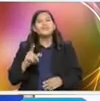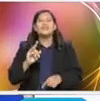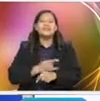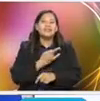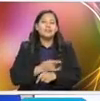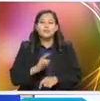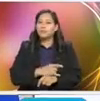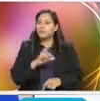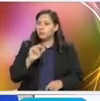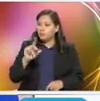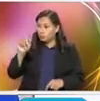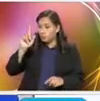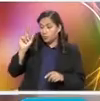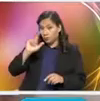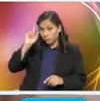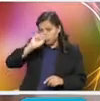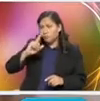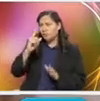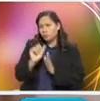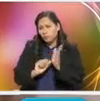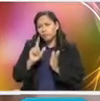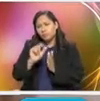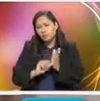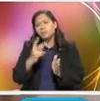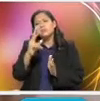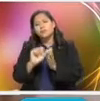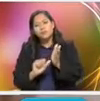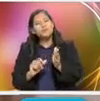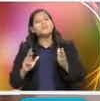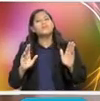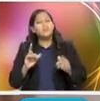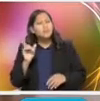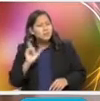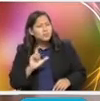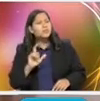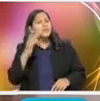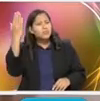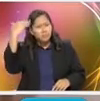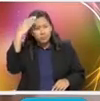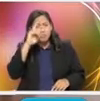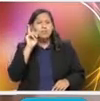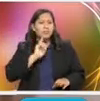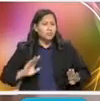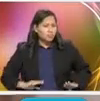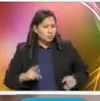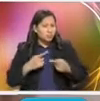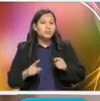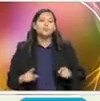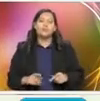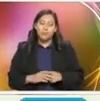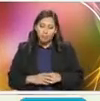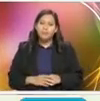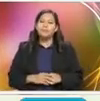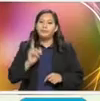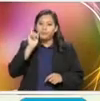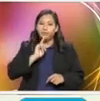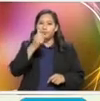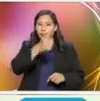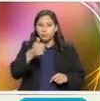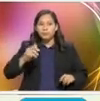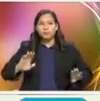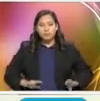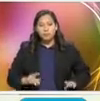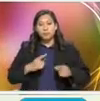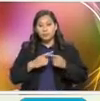de acuerdo a como te recomienden, ¿no? Cada mes, cada 2 meses, ¿cada cuánto es recomendable o cada mujer es diferente? Sí, cada mujer es diferente porque